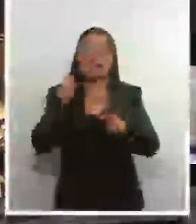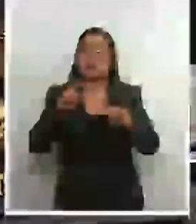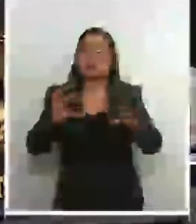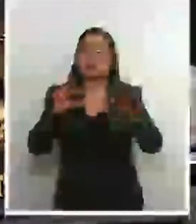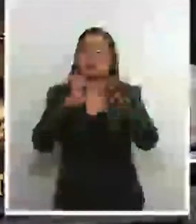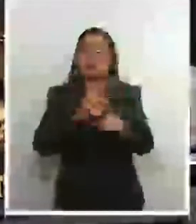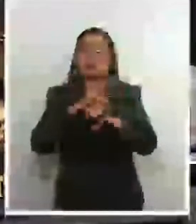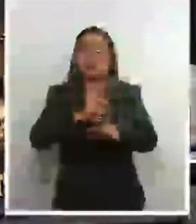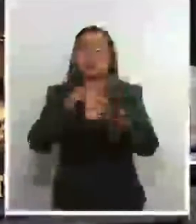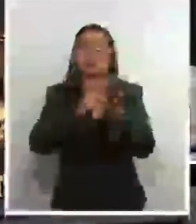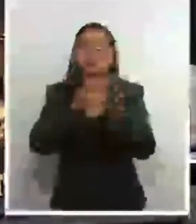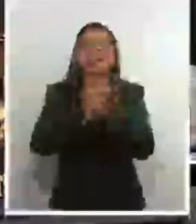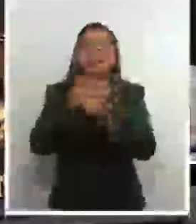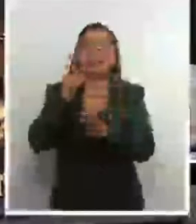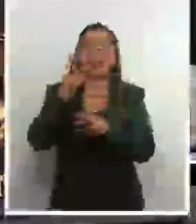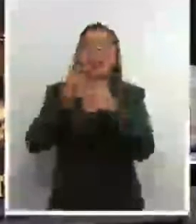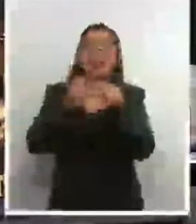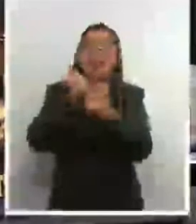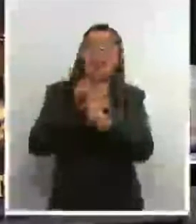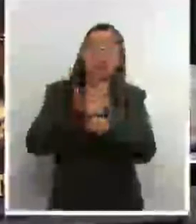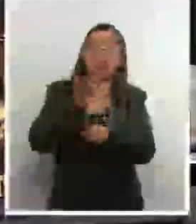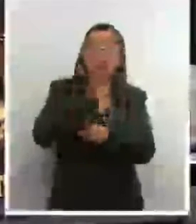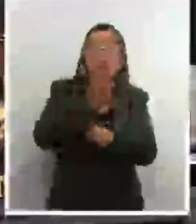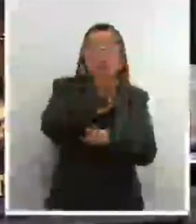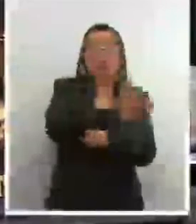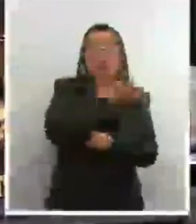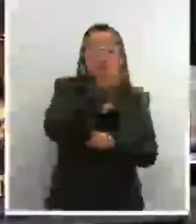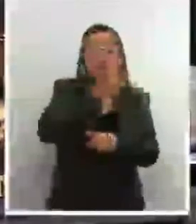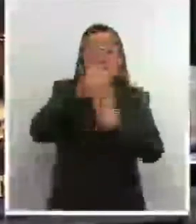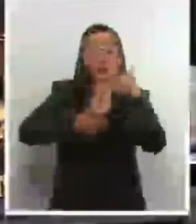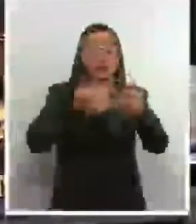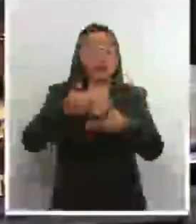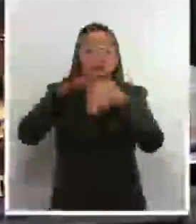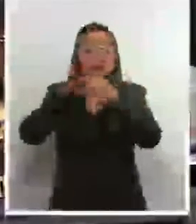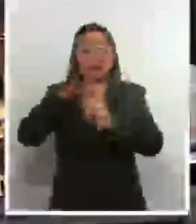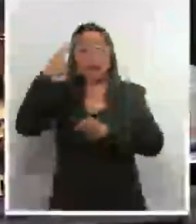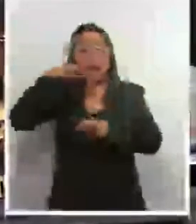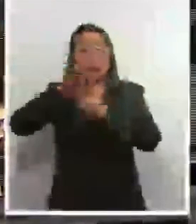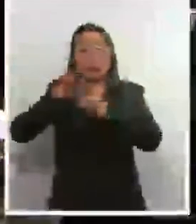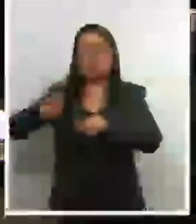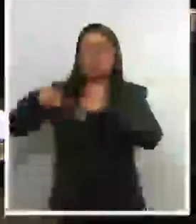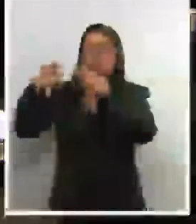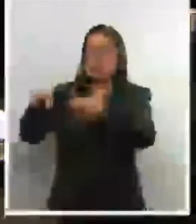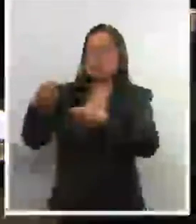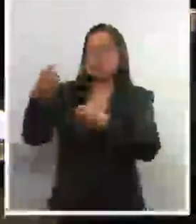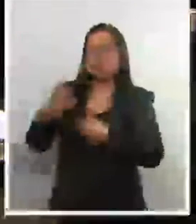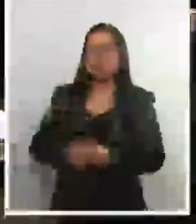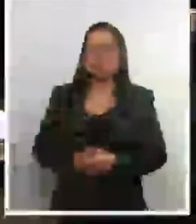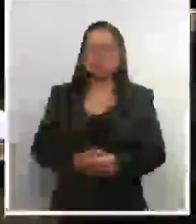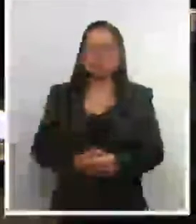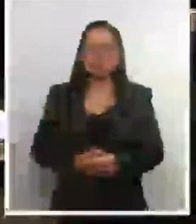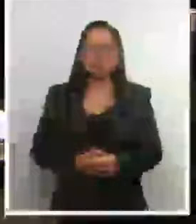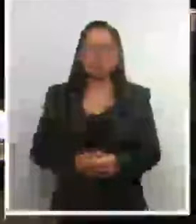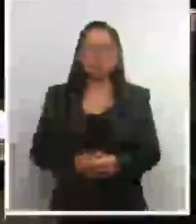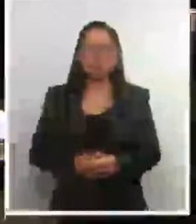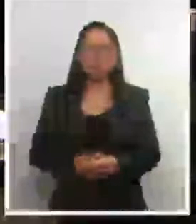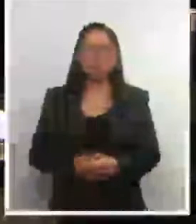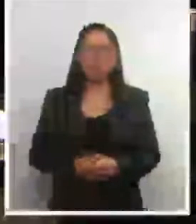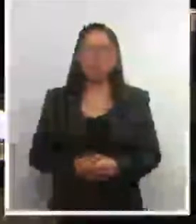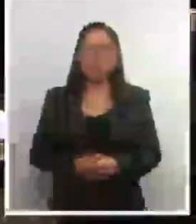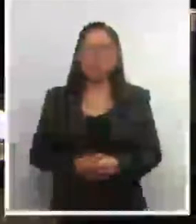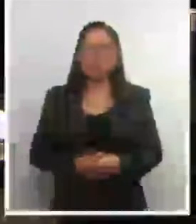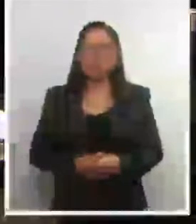equivalente en los 3 años previos al inicio del proceso de examinación.